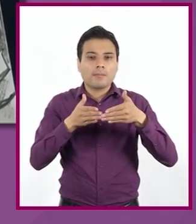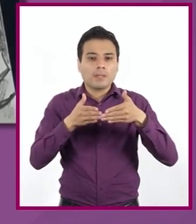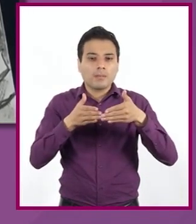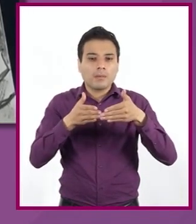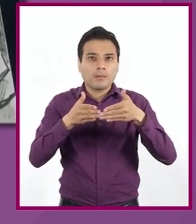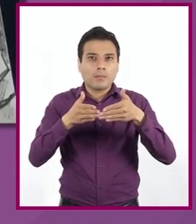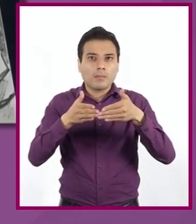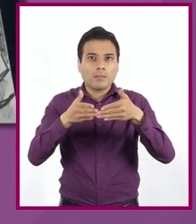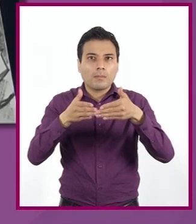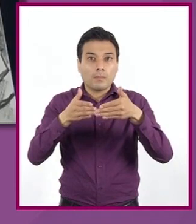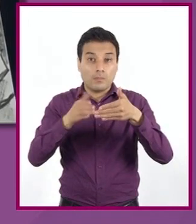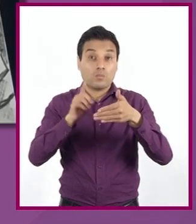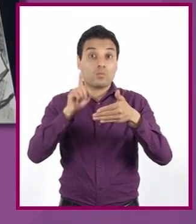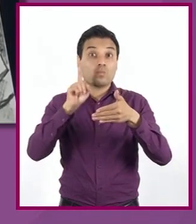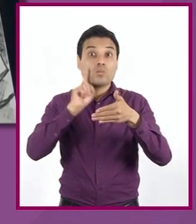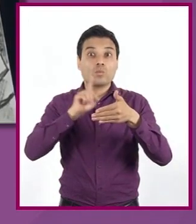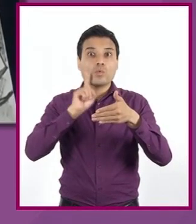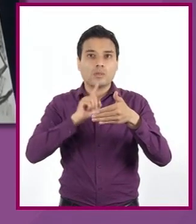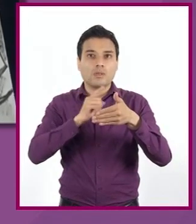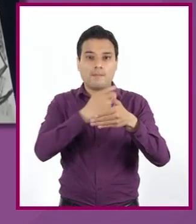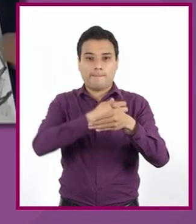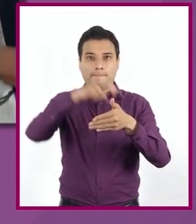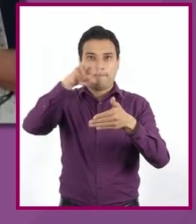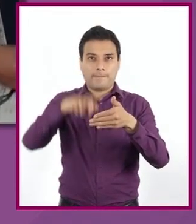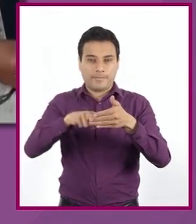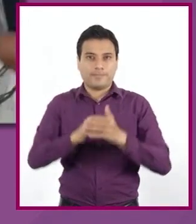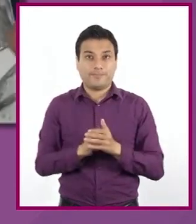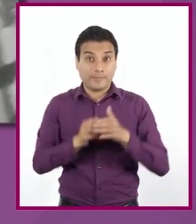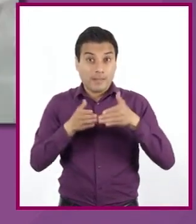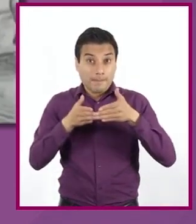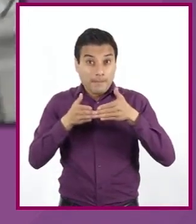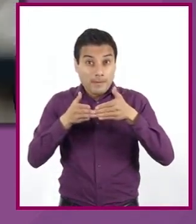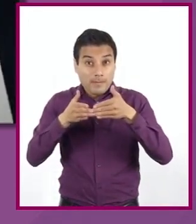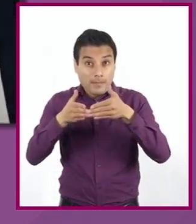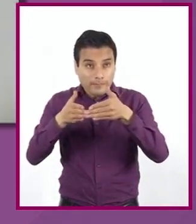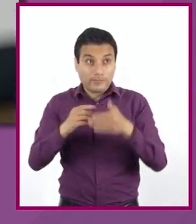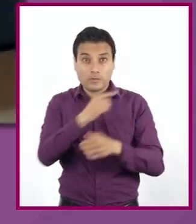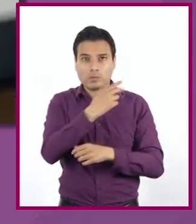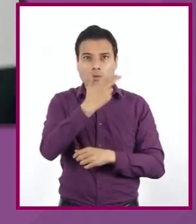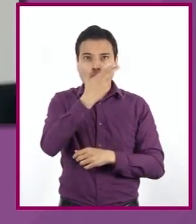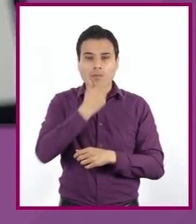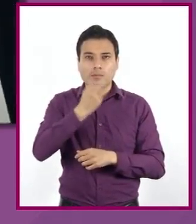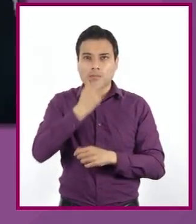la mulata salta en él, logrando así escapar del carcelero.